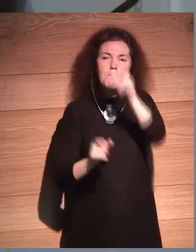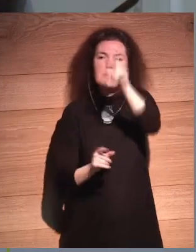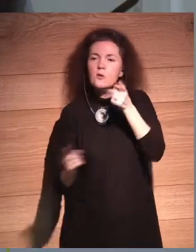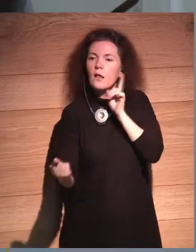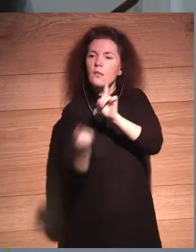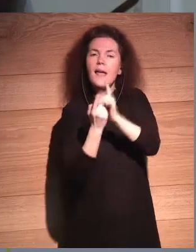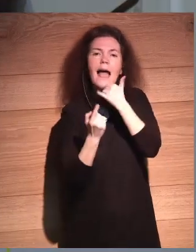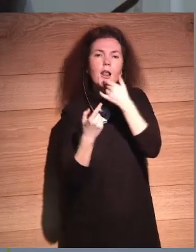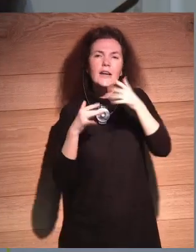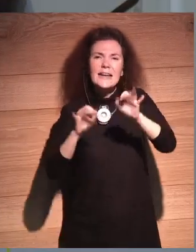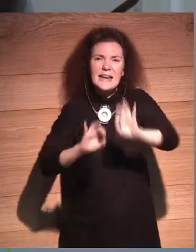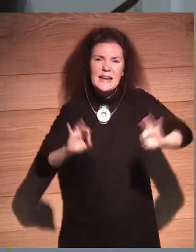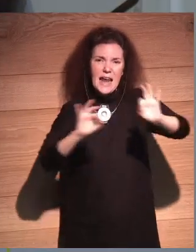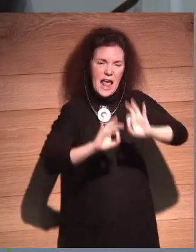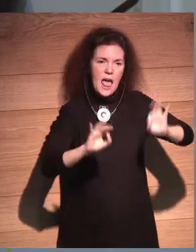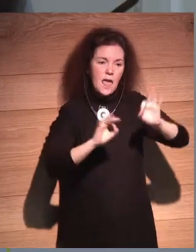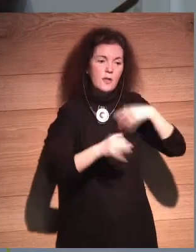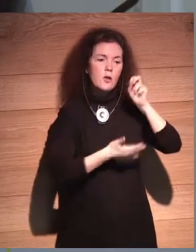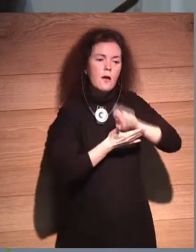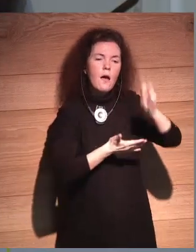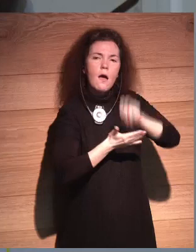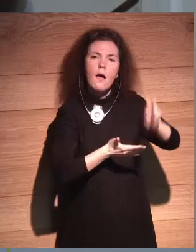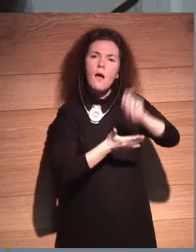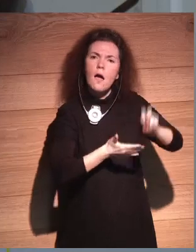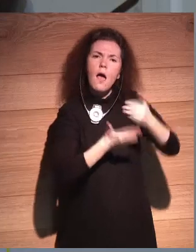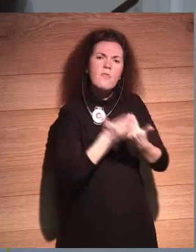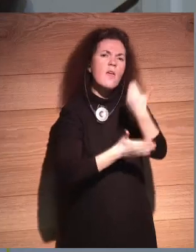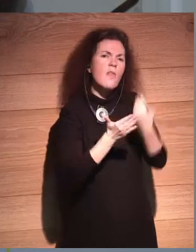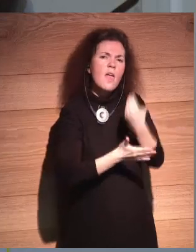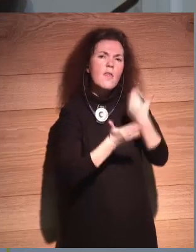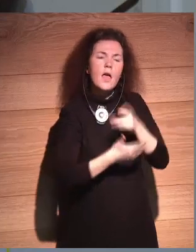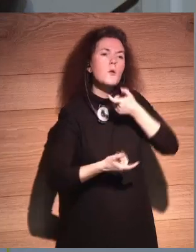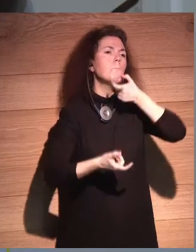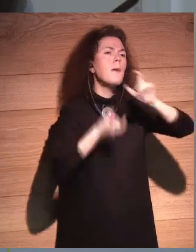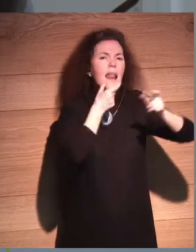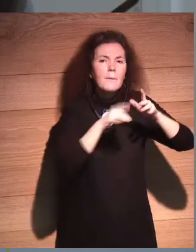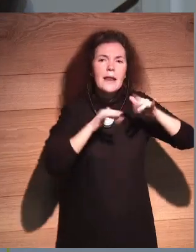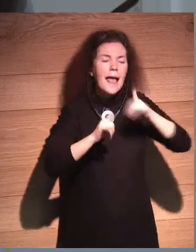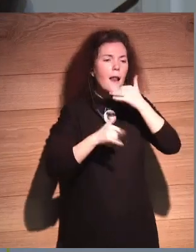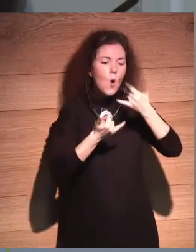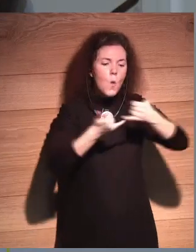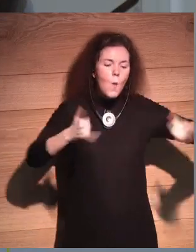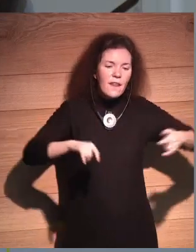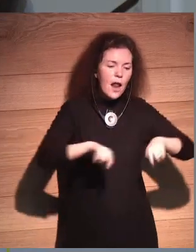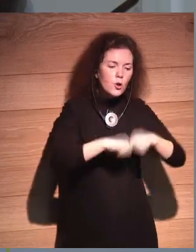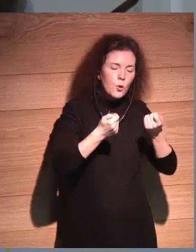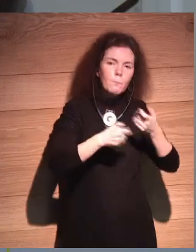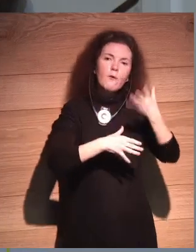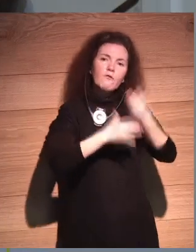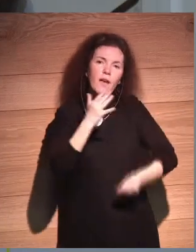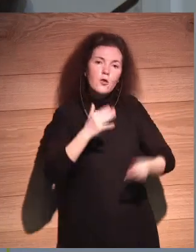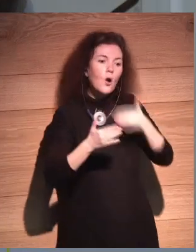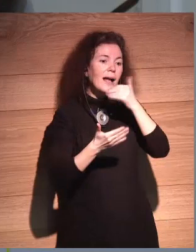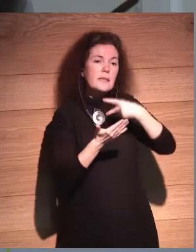vivo. Me limitaba a caminar hacia el sur día tras día. No solté ningún improperio, ni cuando se aflojaba una cuerda, ni cuando estaba a punto